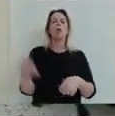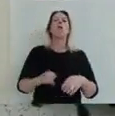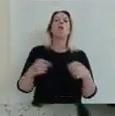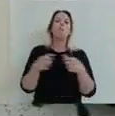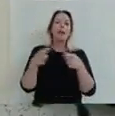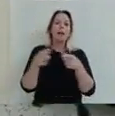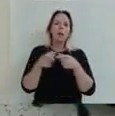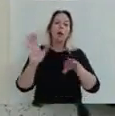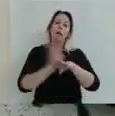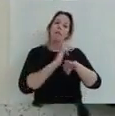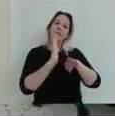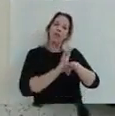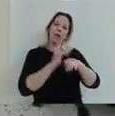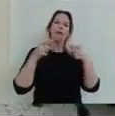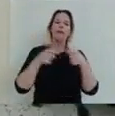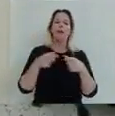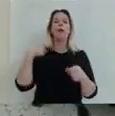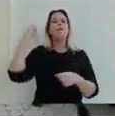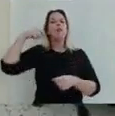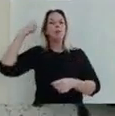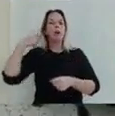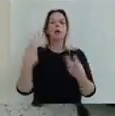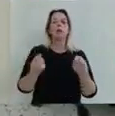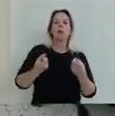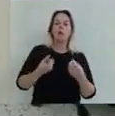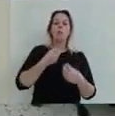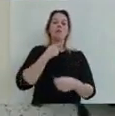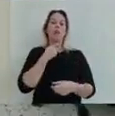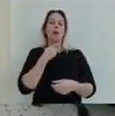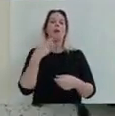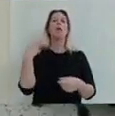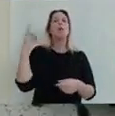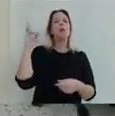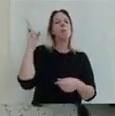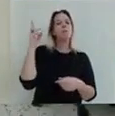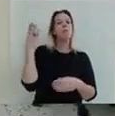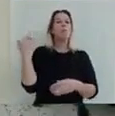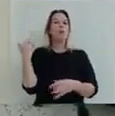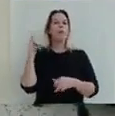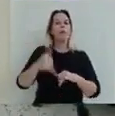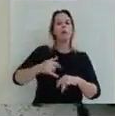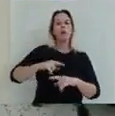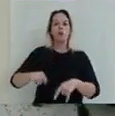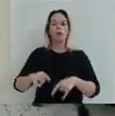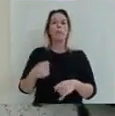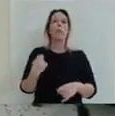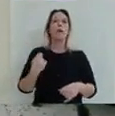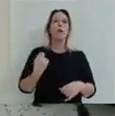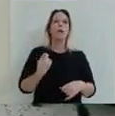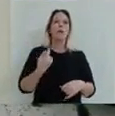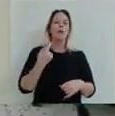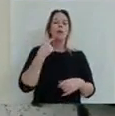señora Presidenta. Pongo a consideración la moción de la concejal de Gaetano, aprobado por